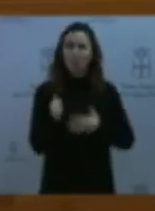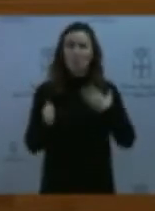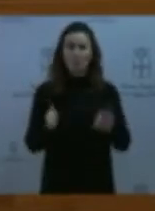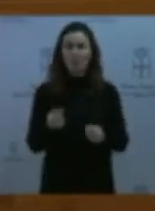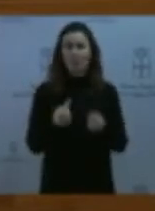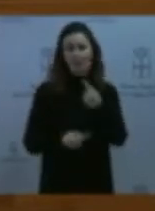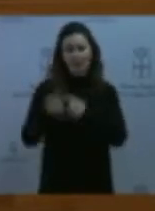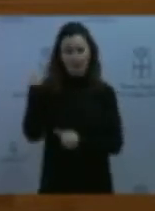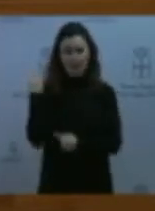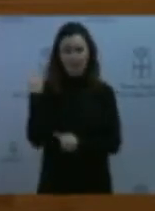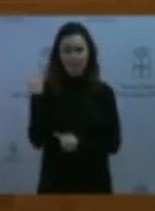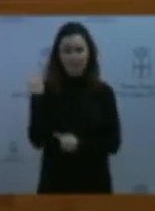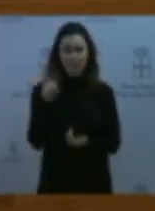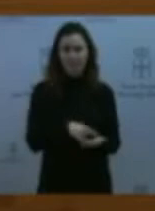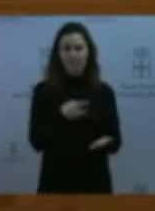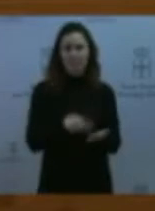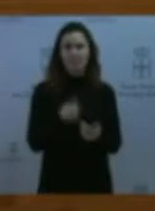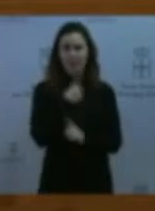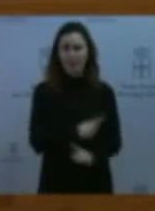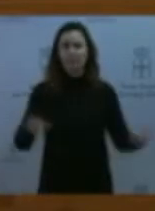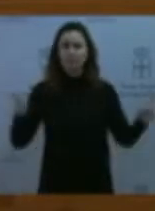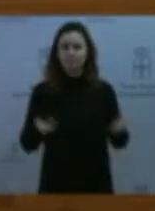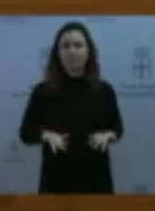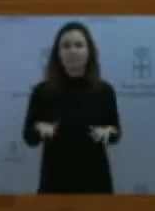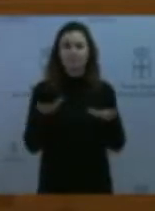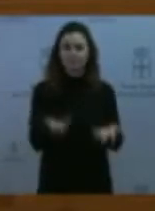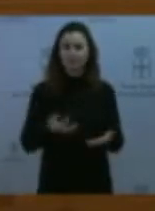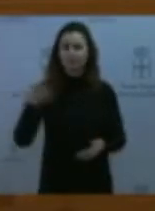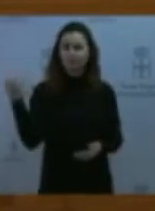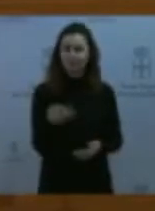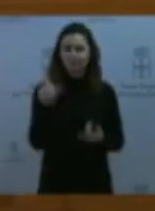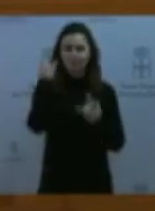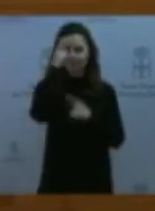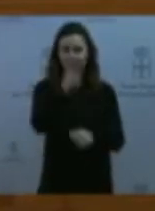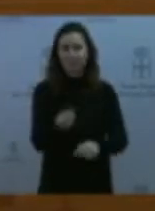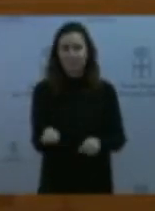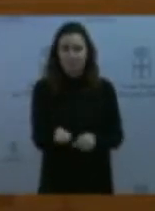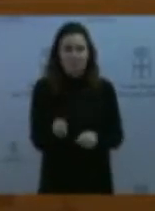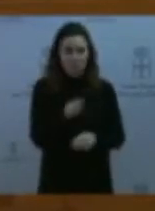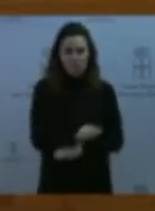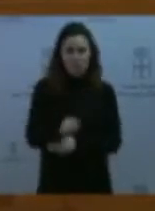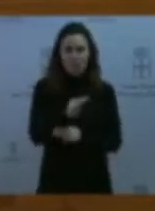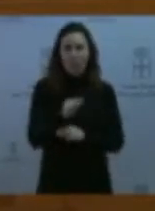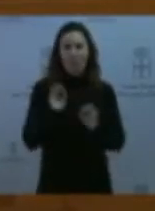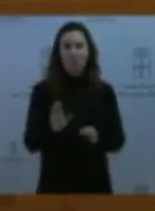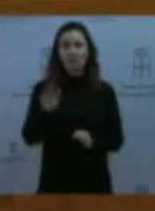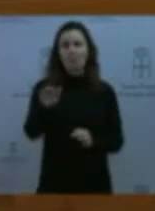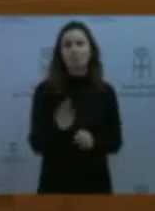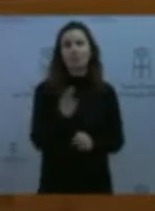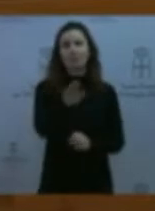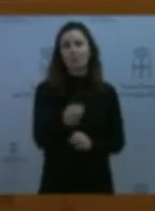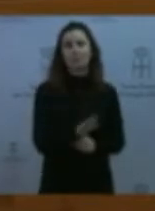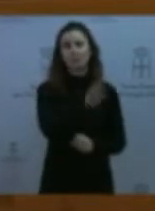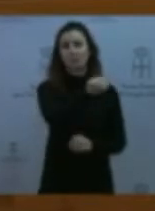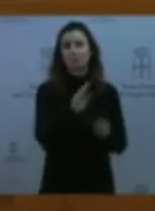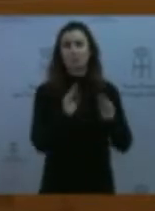a disposición de los ganaderos, monte por monte, más de 160.000 hectáreas